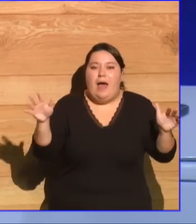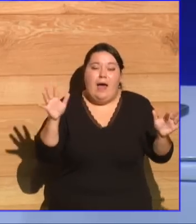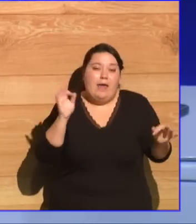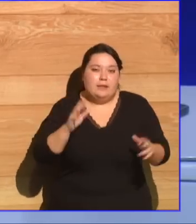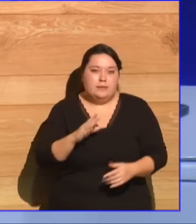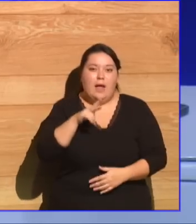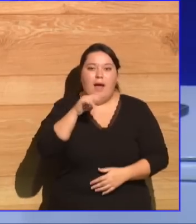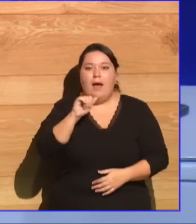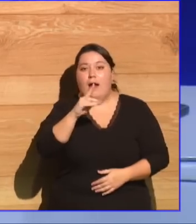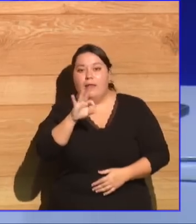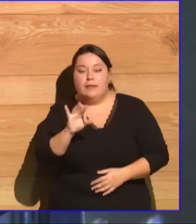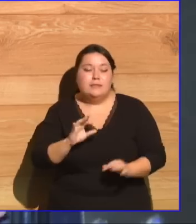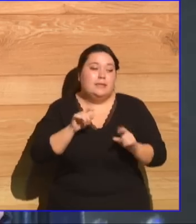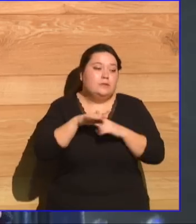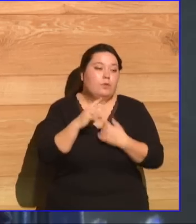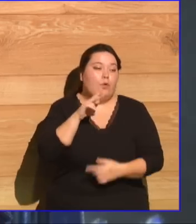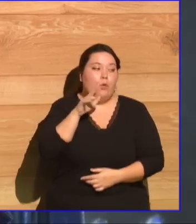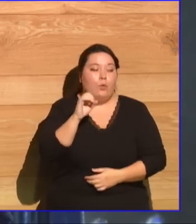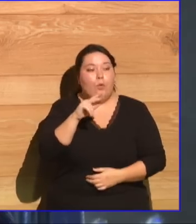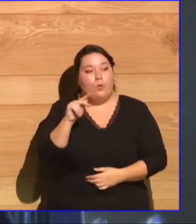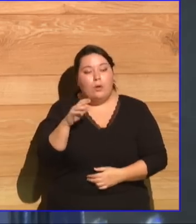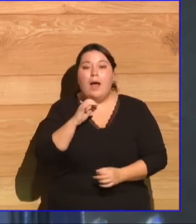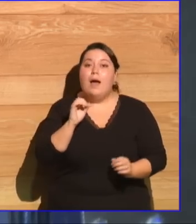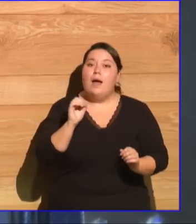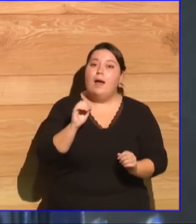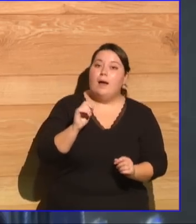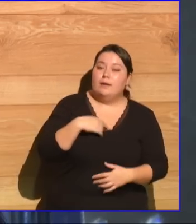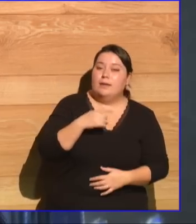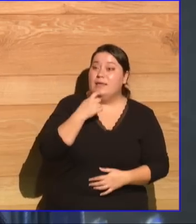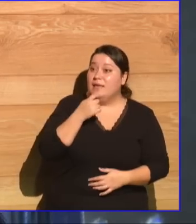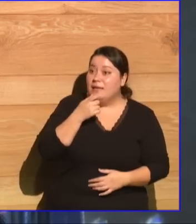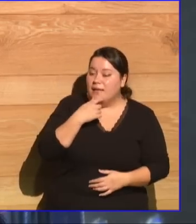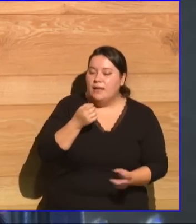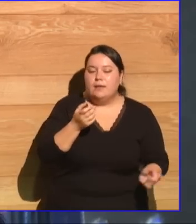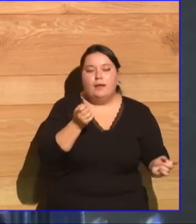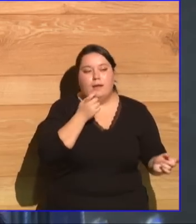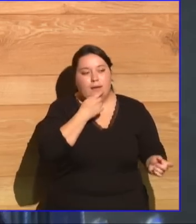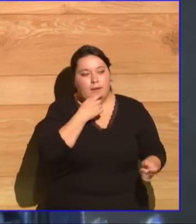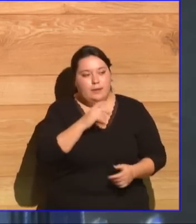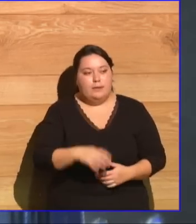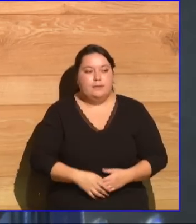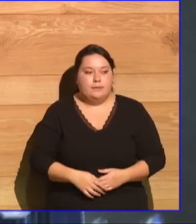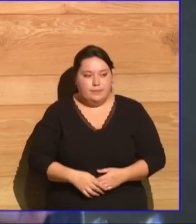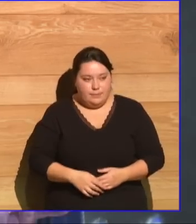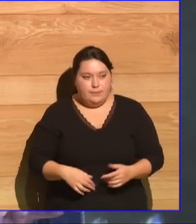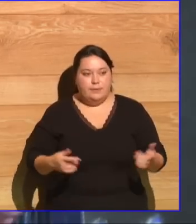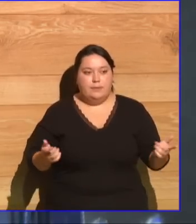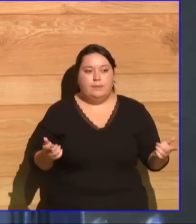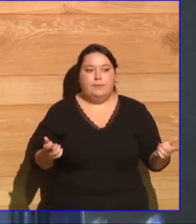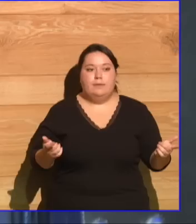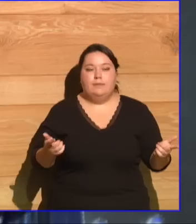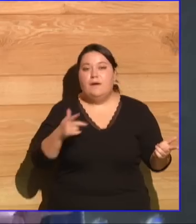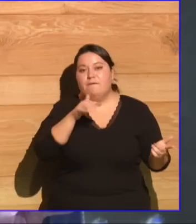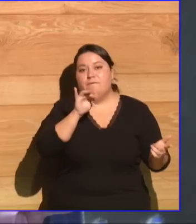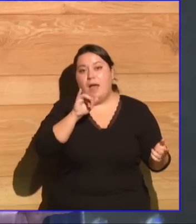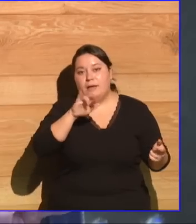caso de Hook, por lo menos es en lo personal, En inglés. yo Claro. siempre percibo En el inglés. plató. Fairy. Por muy abierto que sea todo, Férico. por muchas cosas